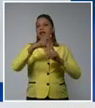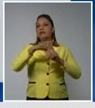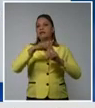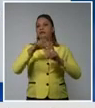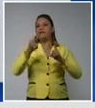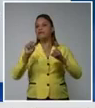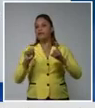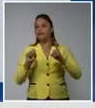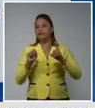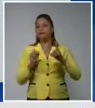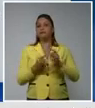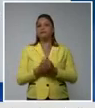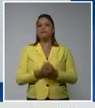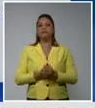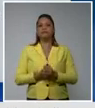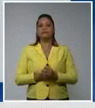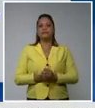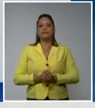20.